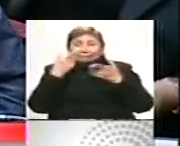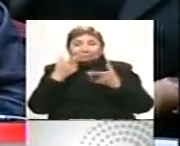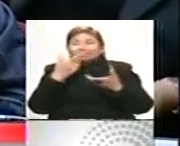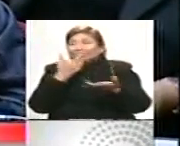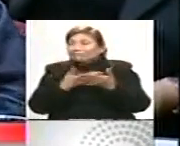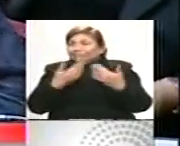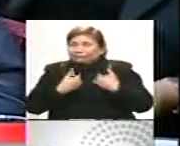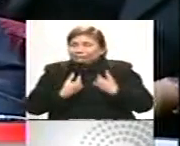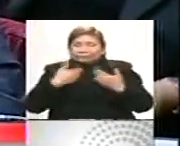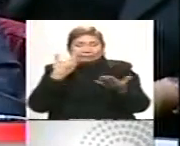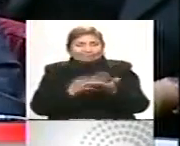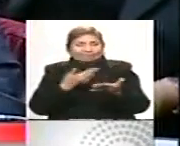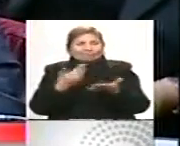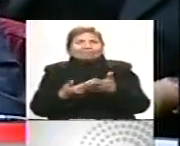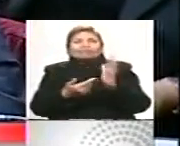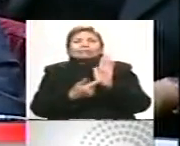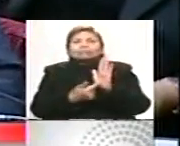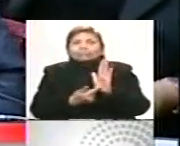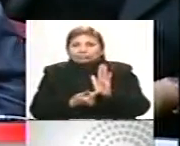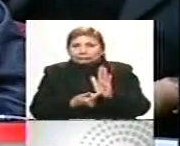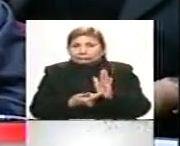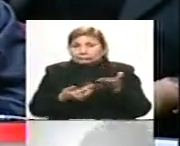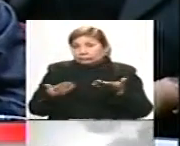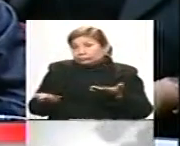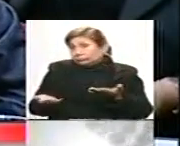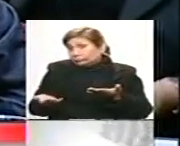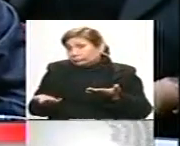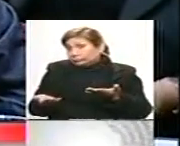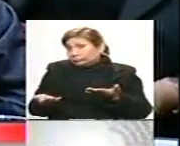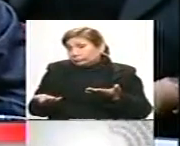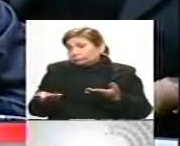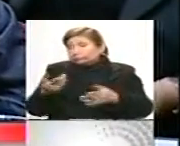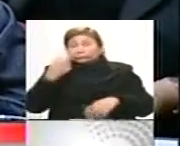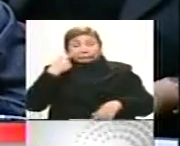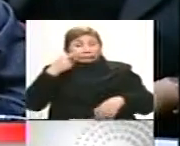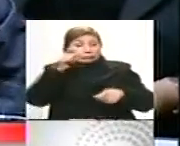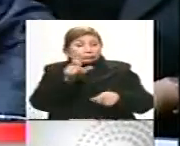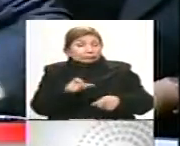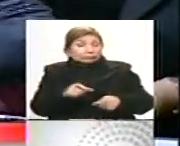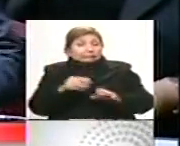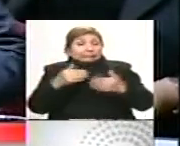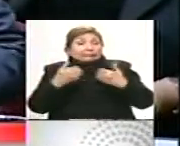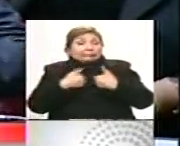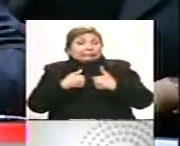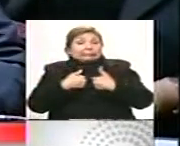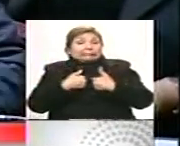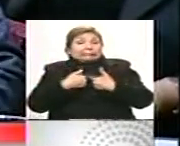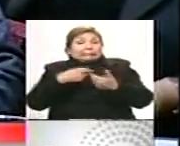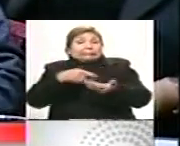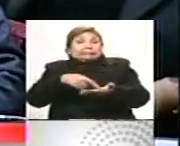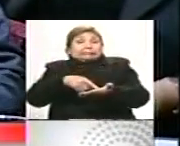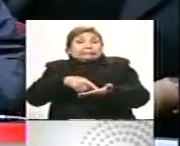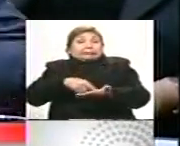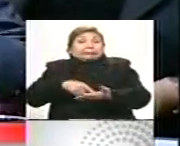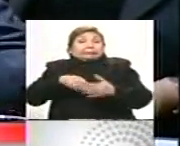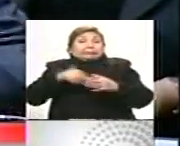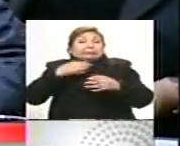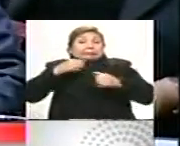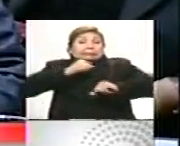ya tiene pruebas. Y el acusado tiene la obligación y el derecho